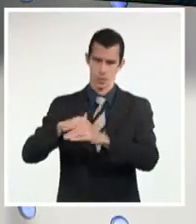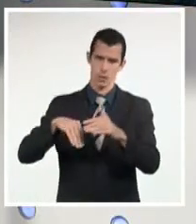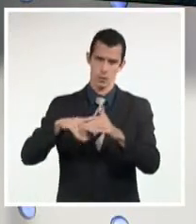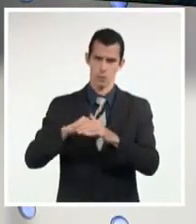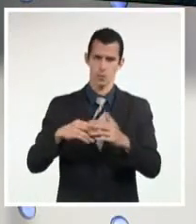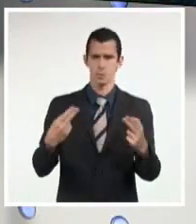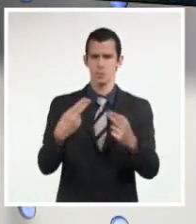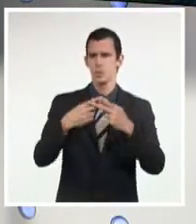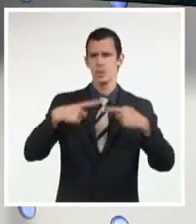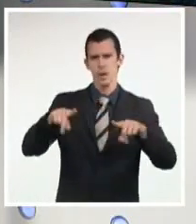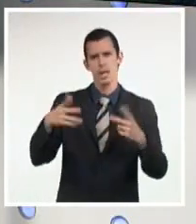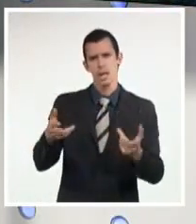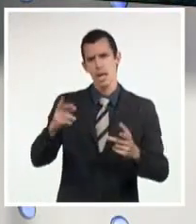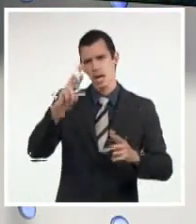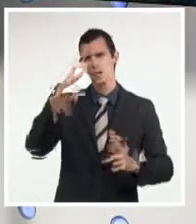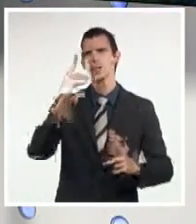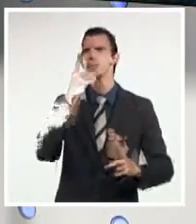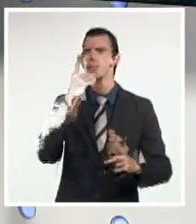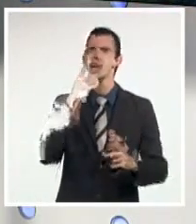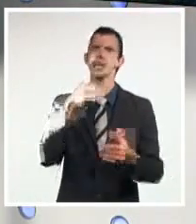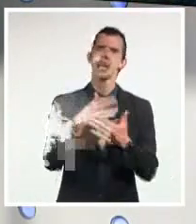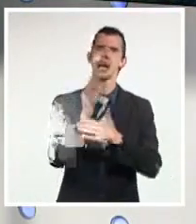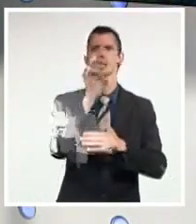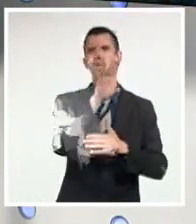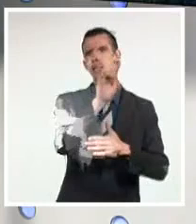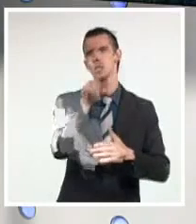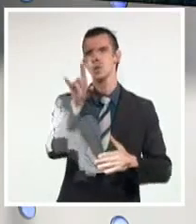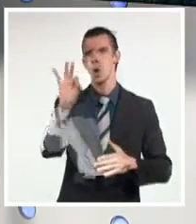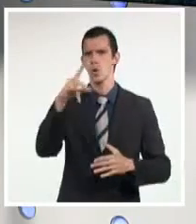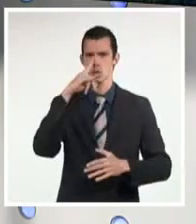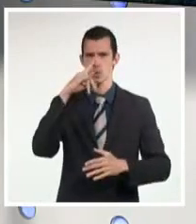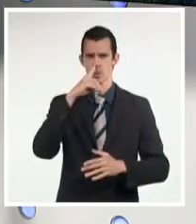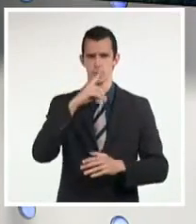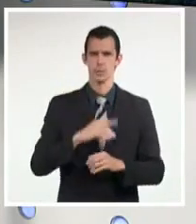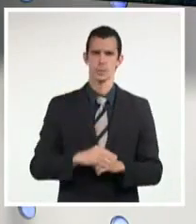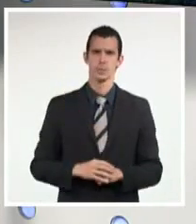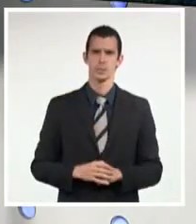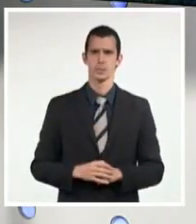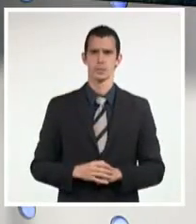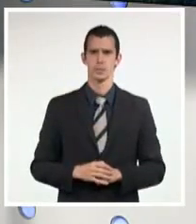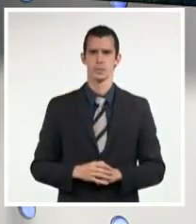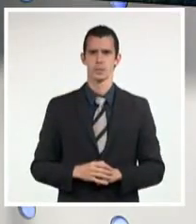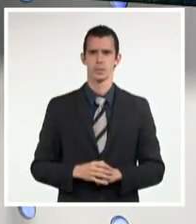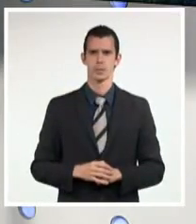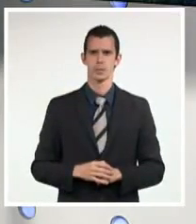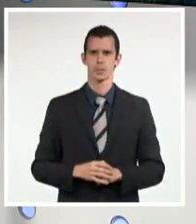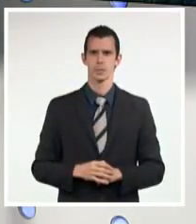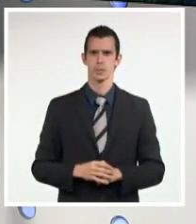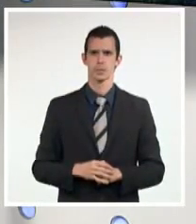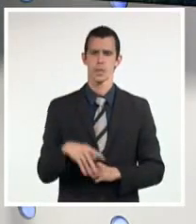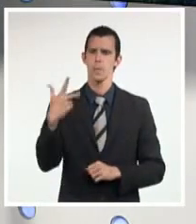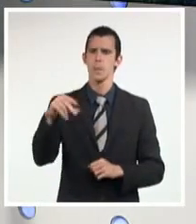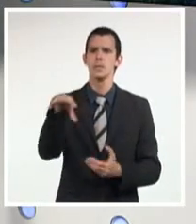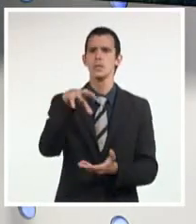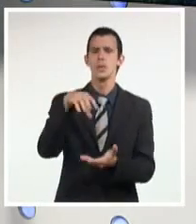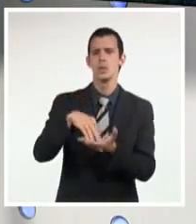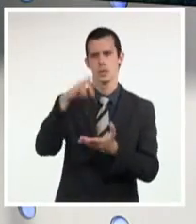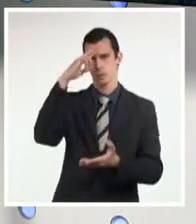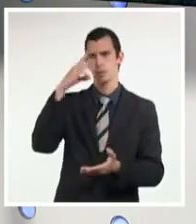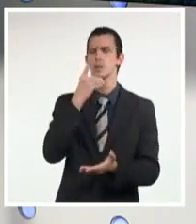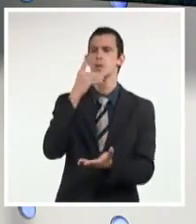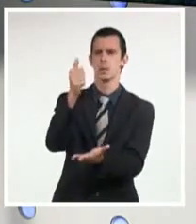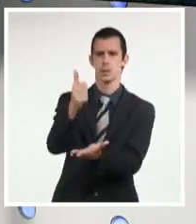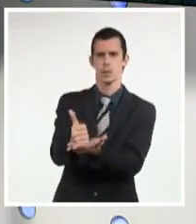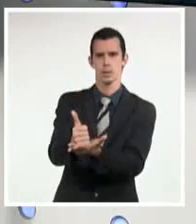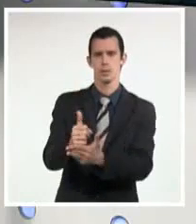amistosos antes de República Dominicana los días 15 y 18 de noviembre de venideros los mismos se efectuarán en Santo Domingo según acuerdo con la